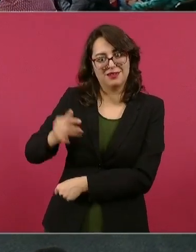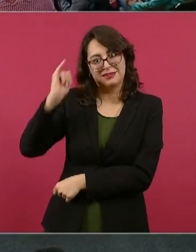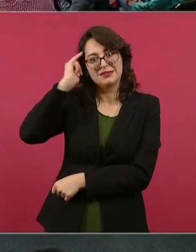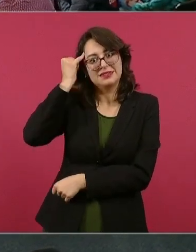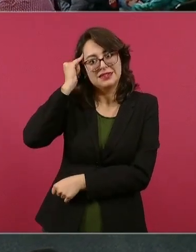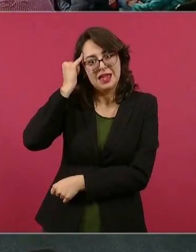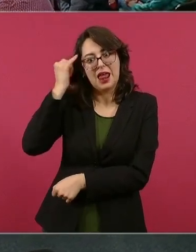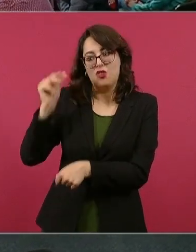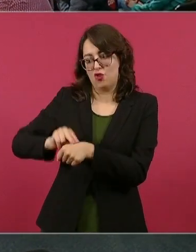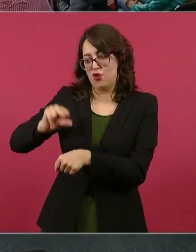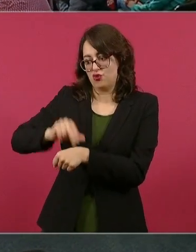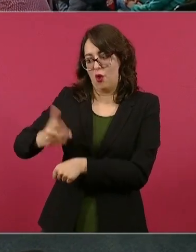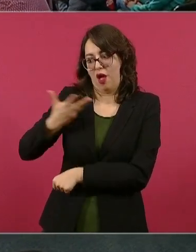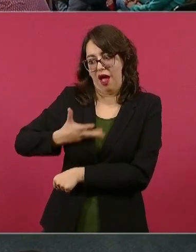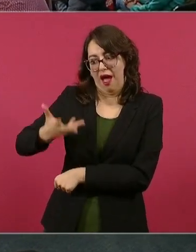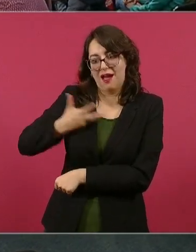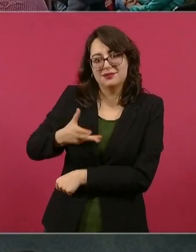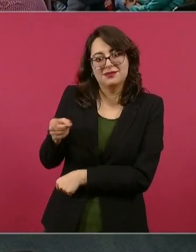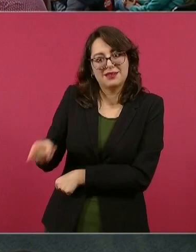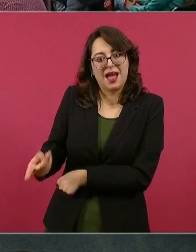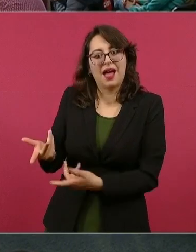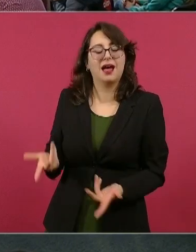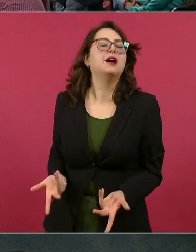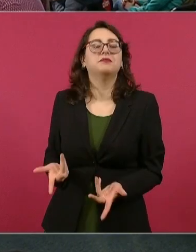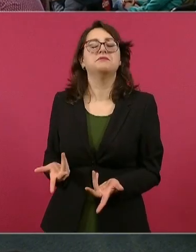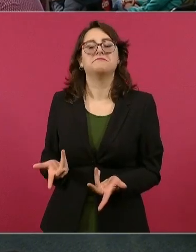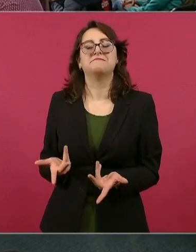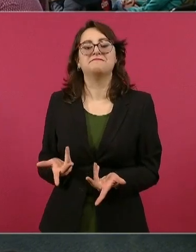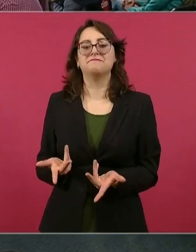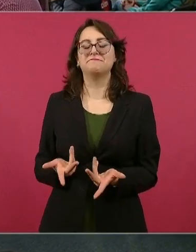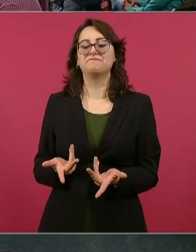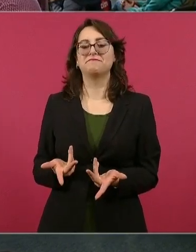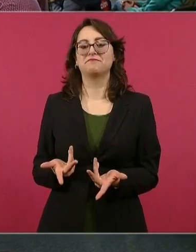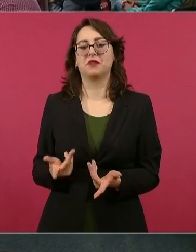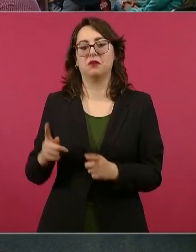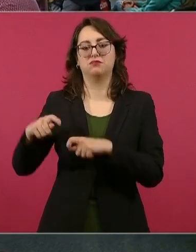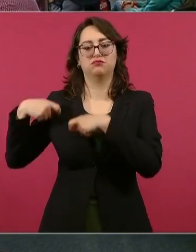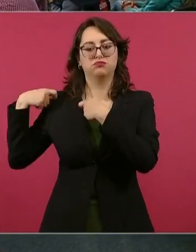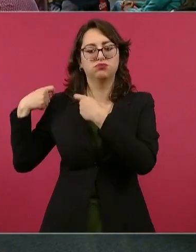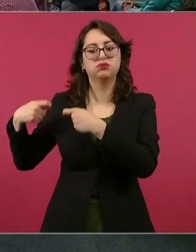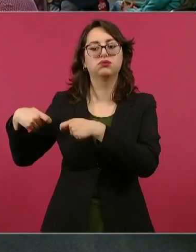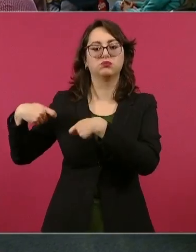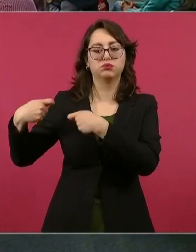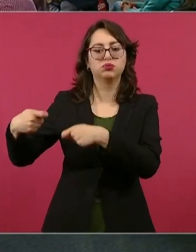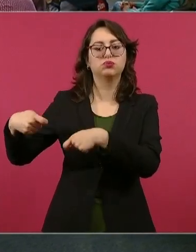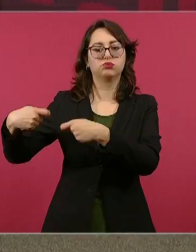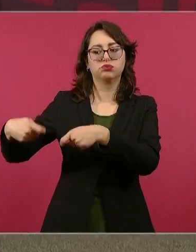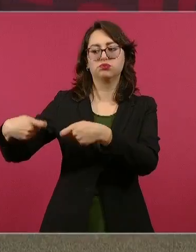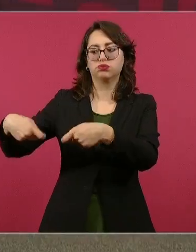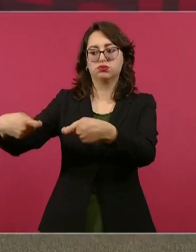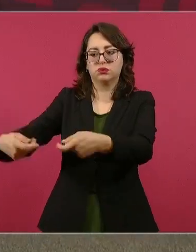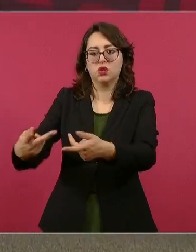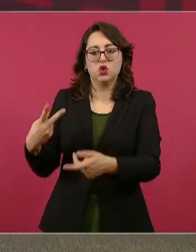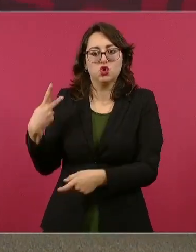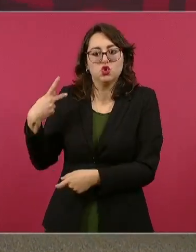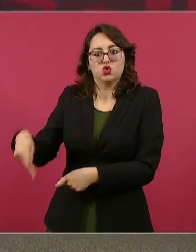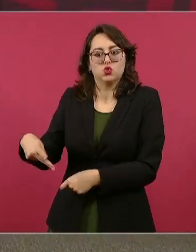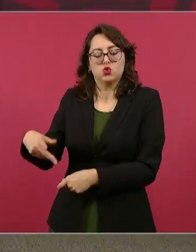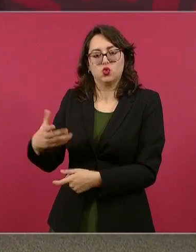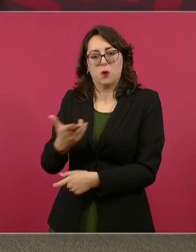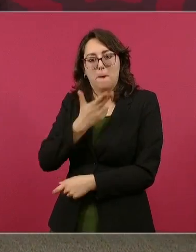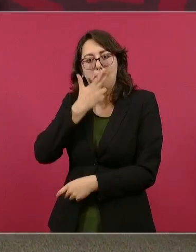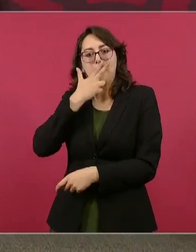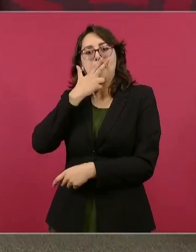tradicionales, con la medicina tradicional. Entonces, claro que